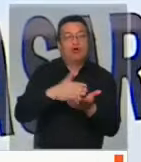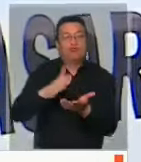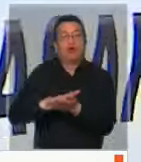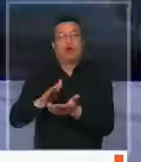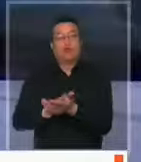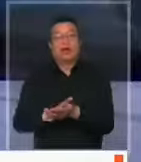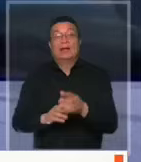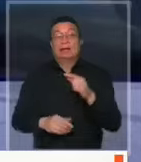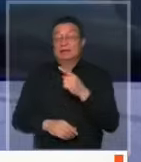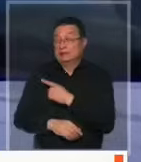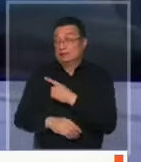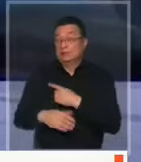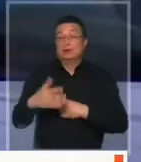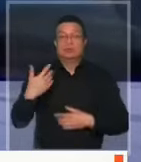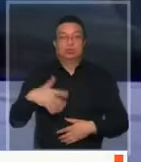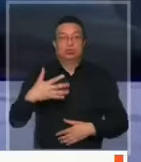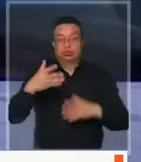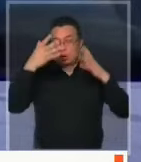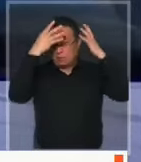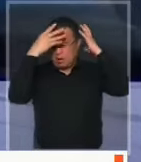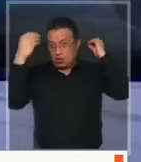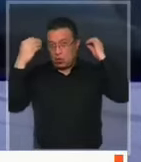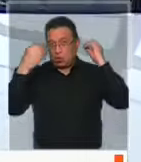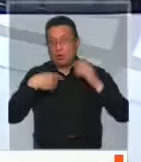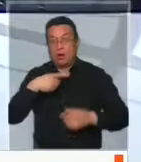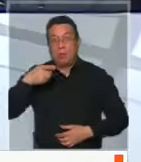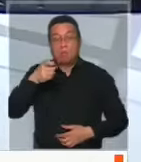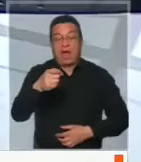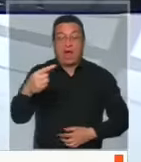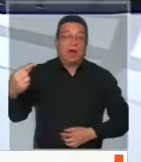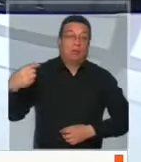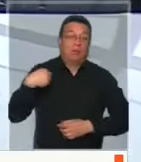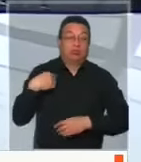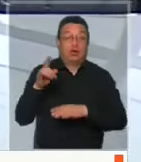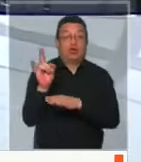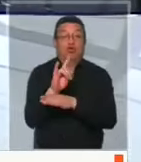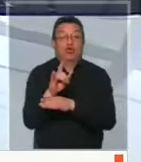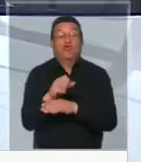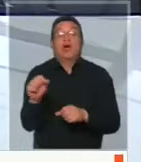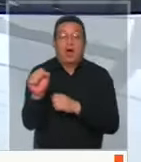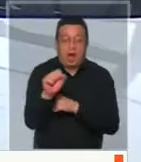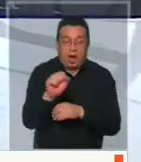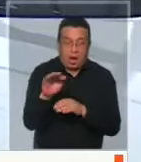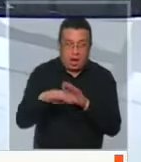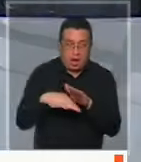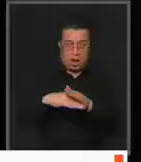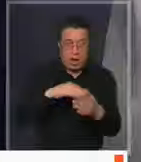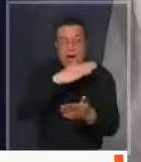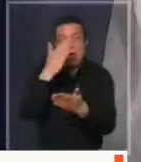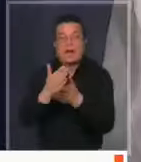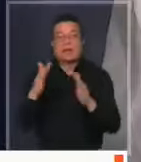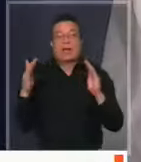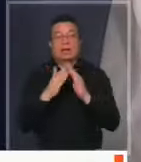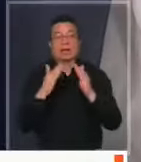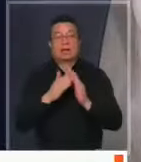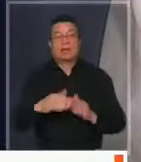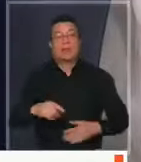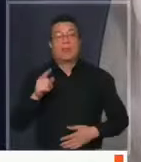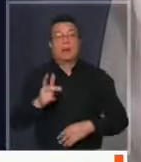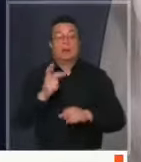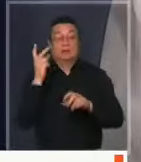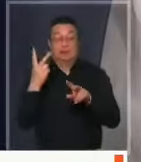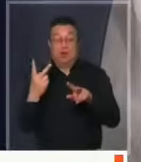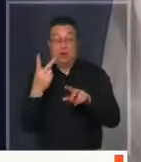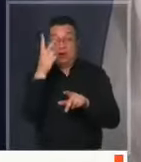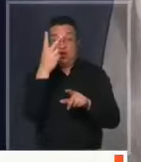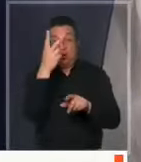este impactante caso en Macul, porque herido a bala, este conductor de aplicación siguió manejando hasta su casa. Habría sido abordado por